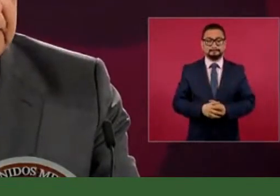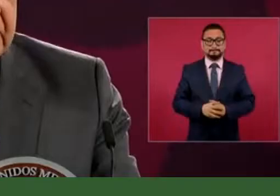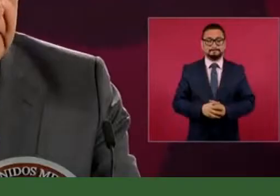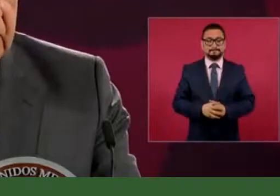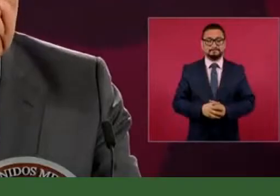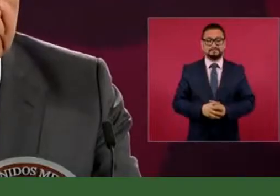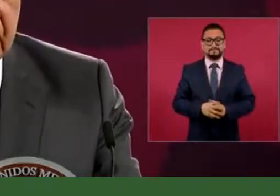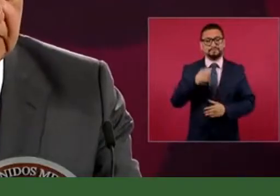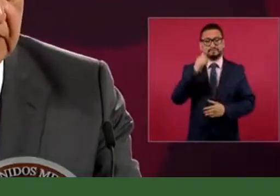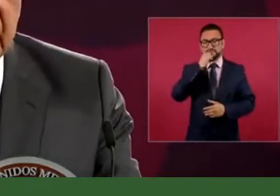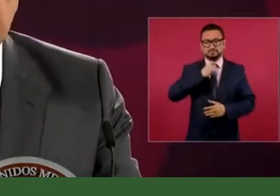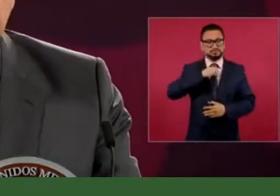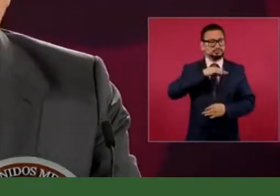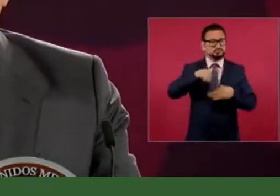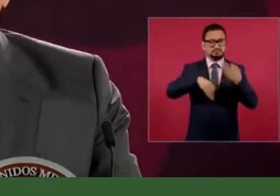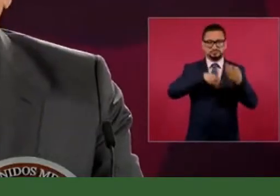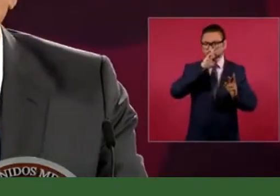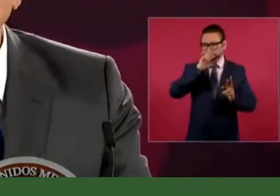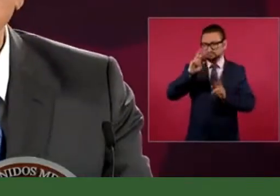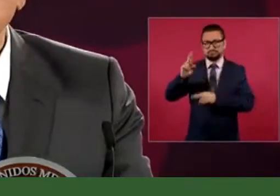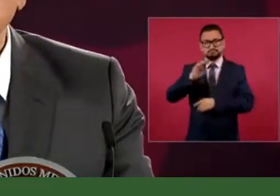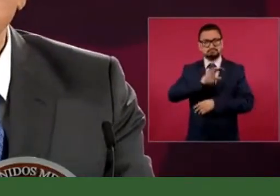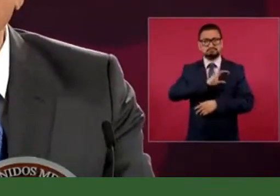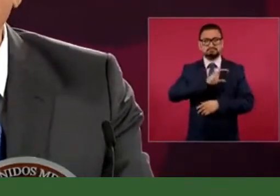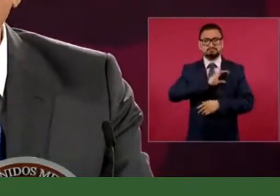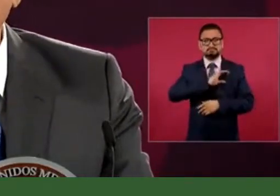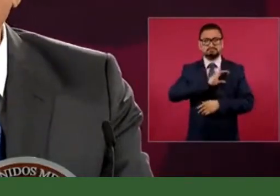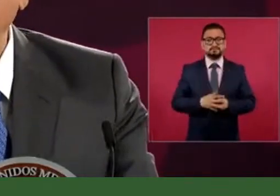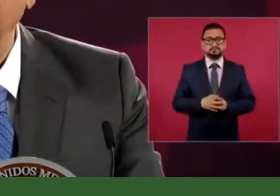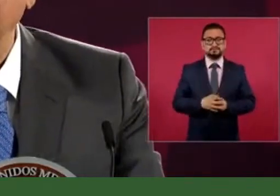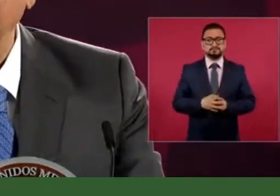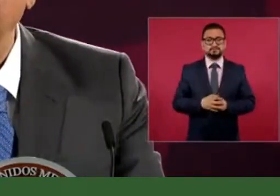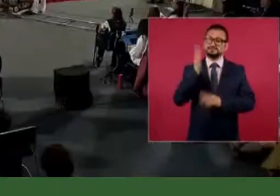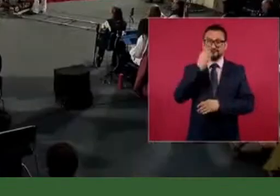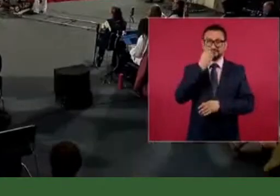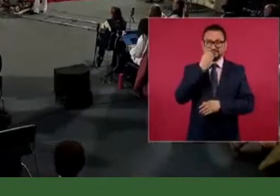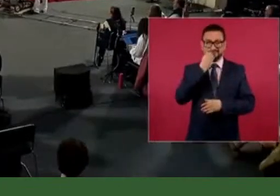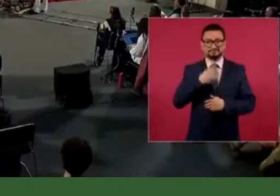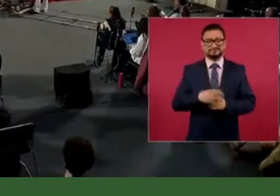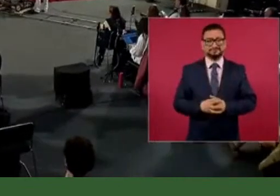respetarnos y querernos. Y ahora sí, a desayunar.